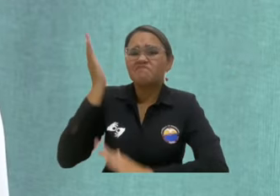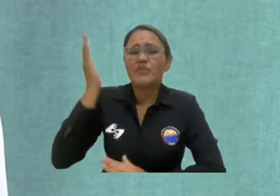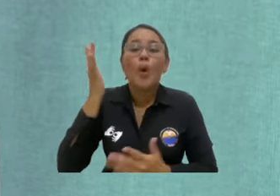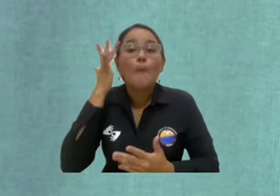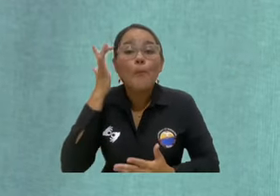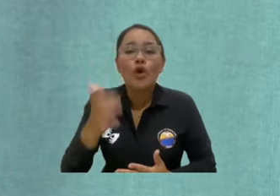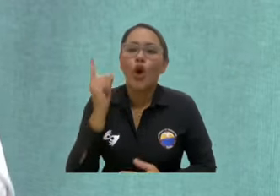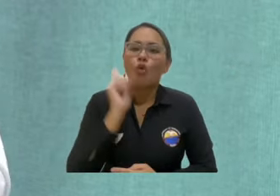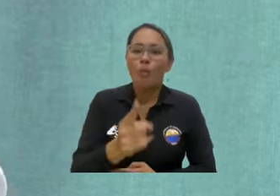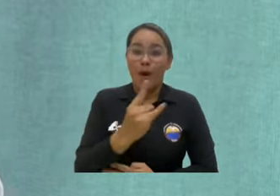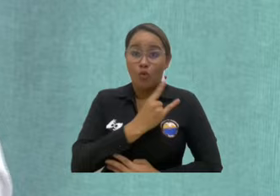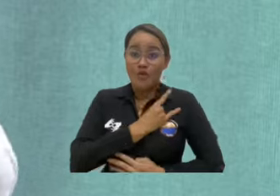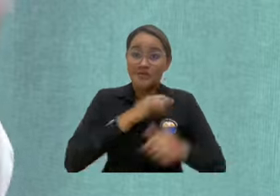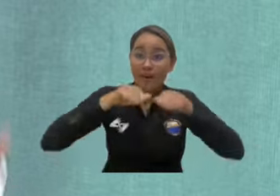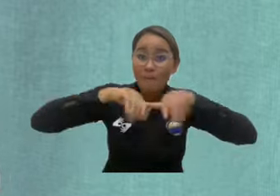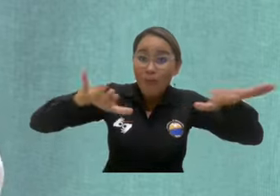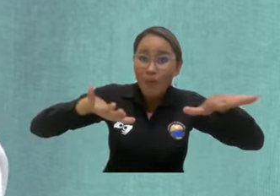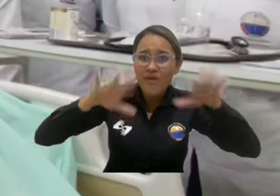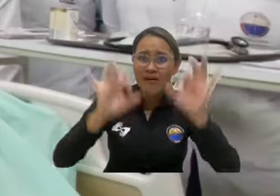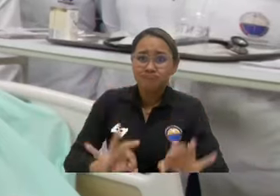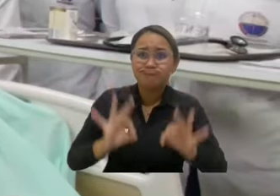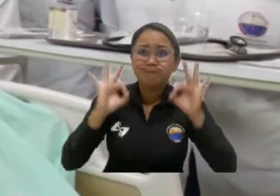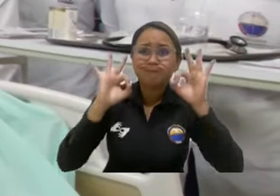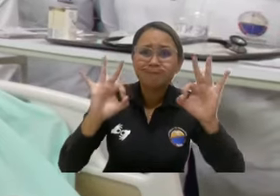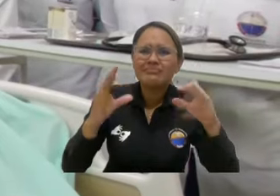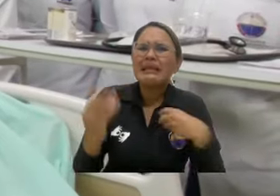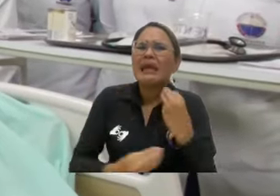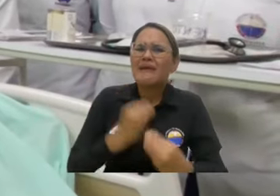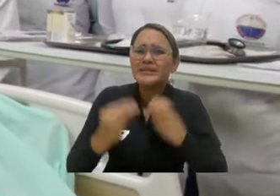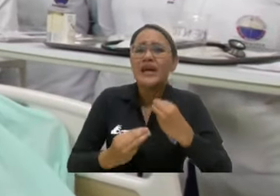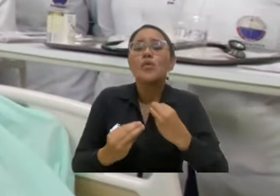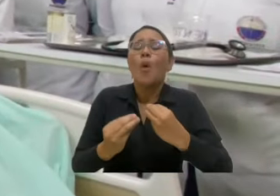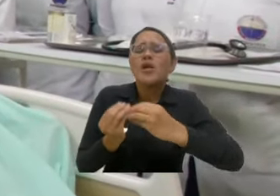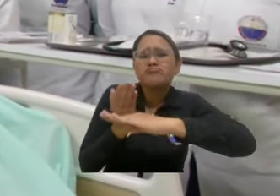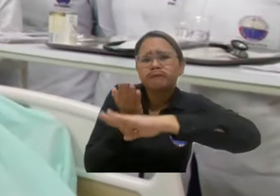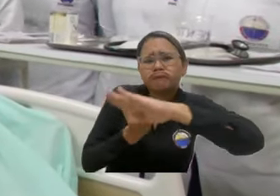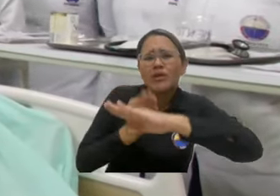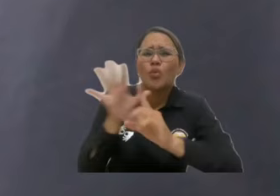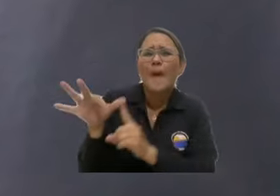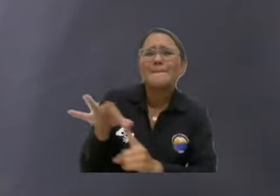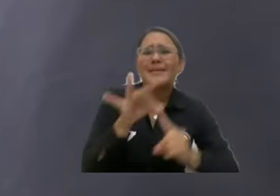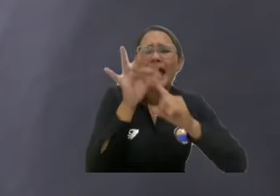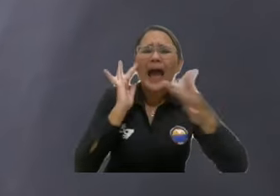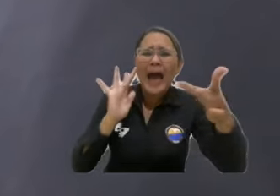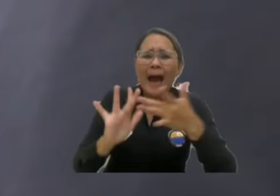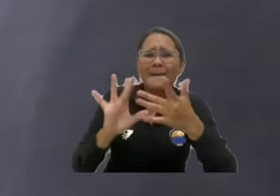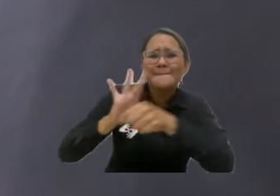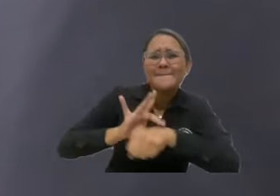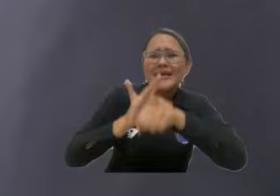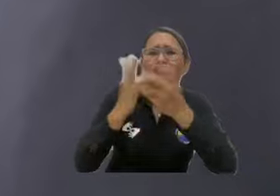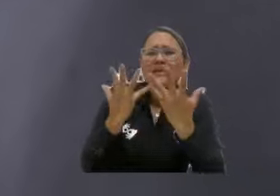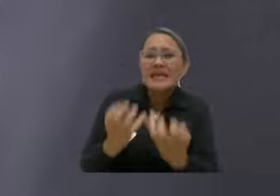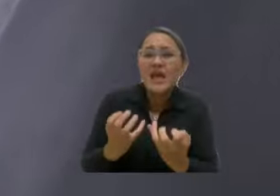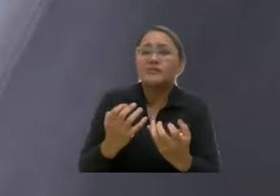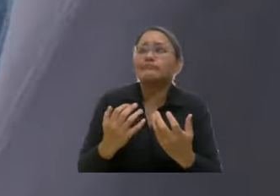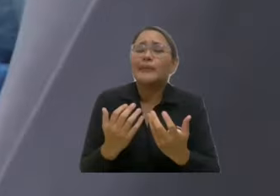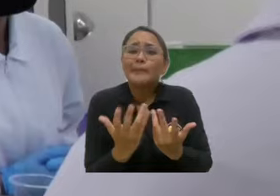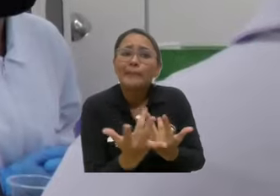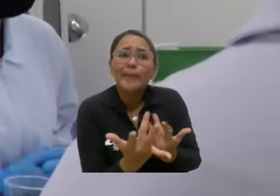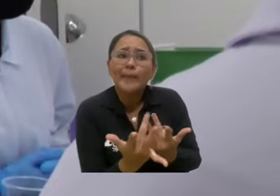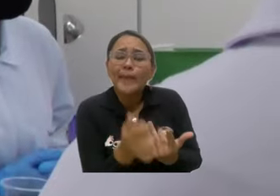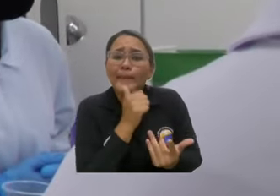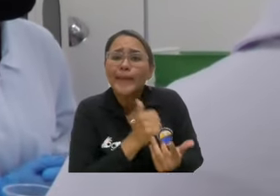tiene una universidad pública acreditada de alta calidad que presenta una solicitud para una especialidad clínica significa